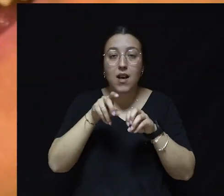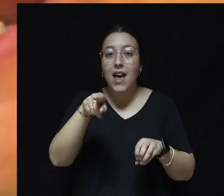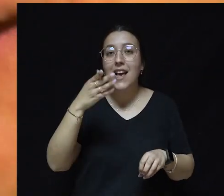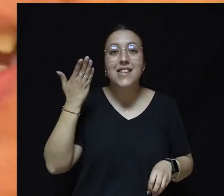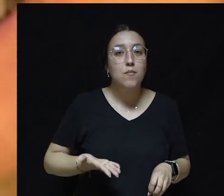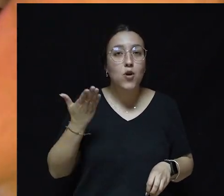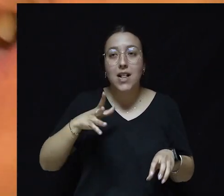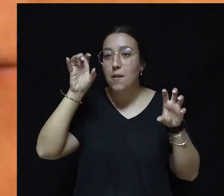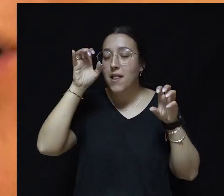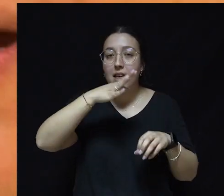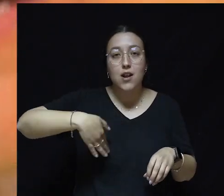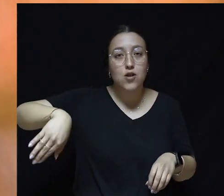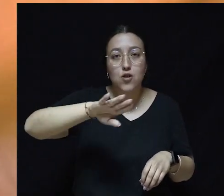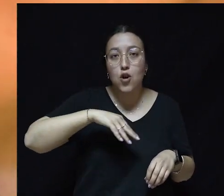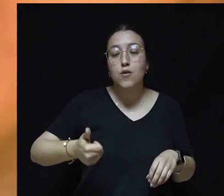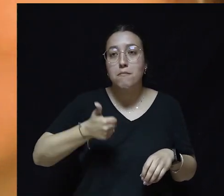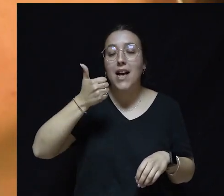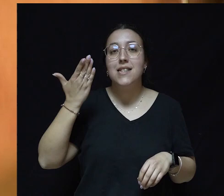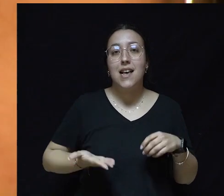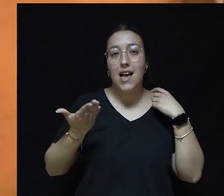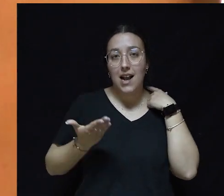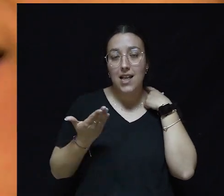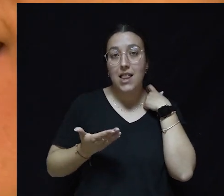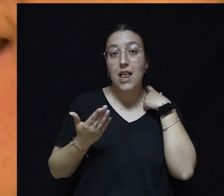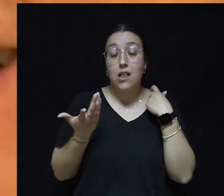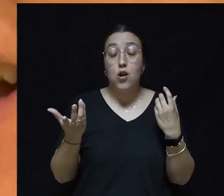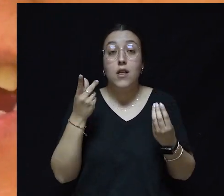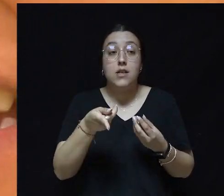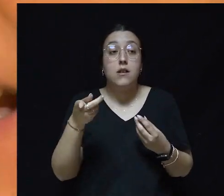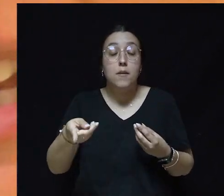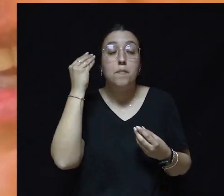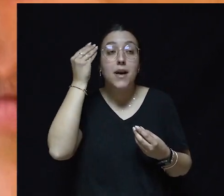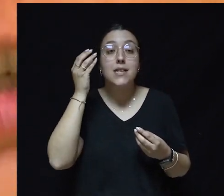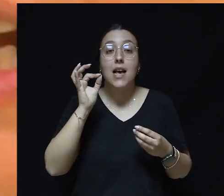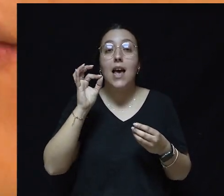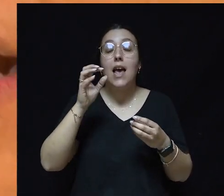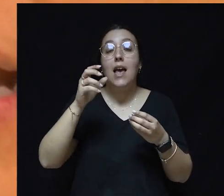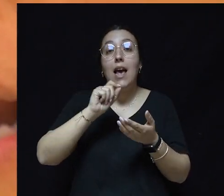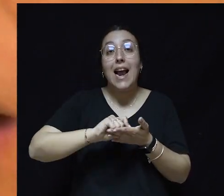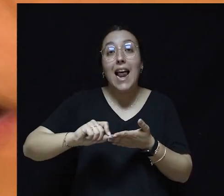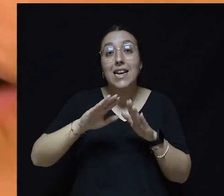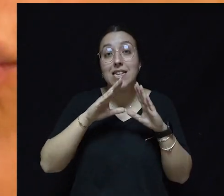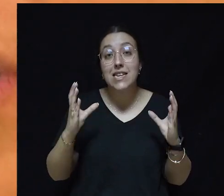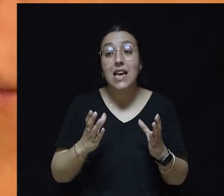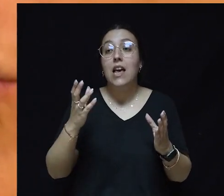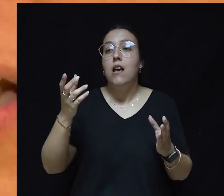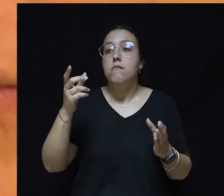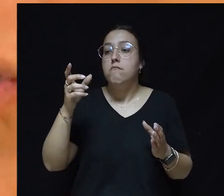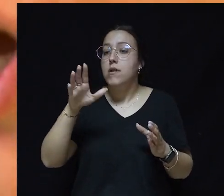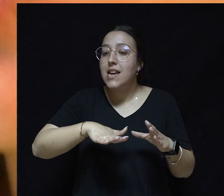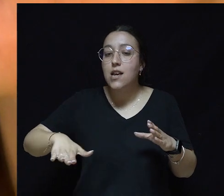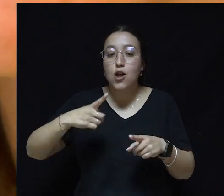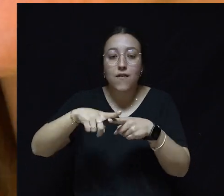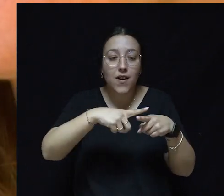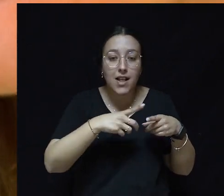mejor herramienta que tenemos para una educación de mayor calidad. Es decir, el tema es organizar en el aula o los centros